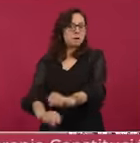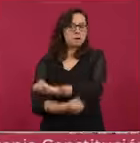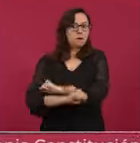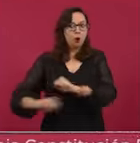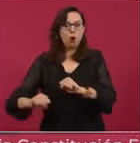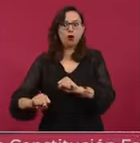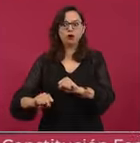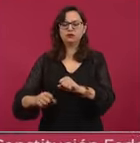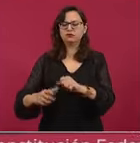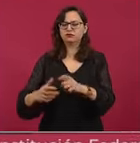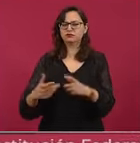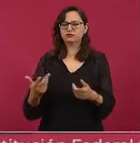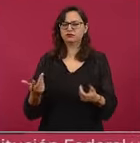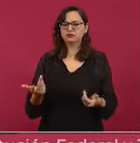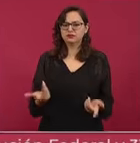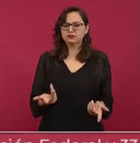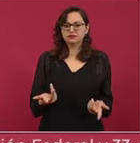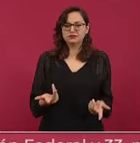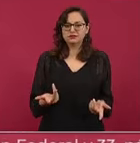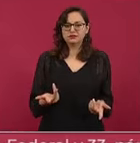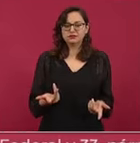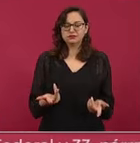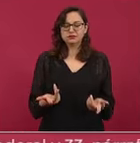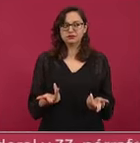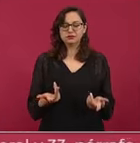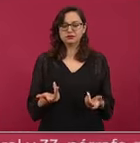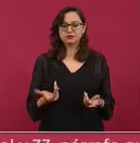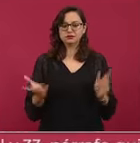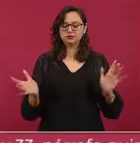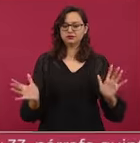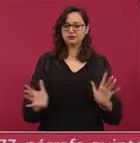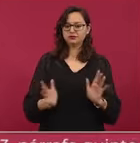Y como pues hay comunicación,